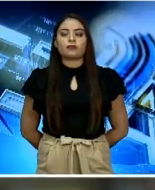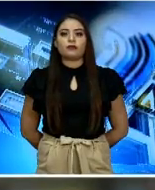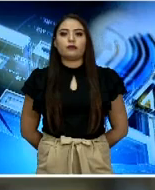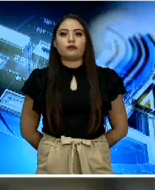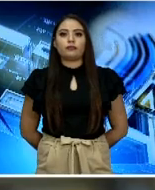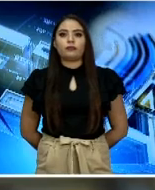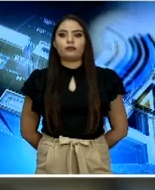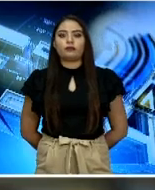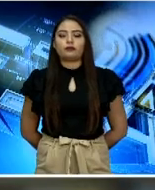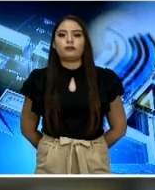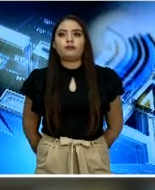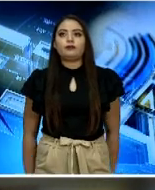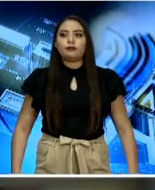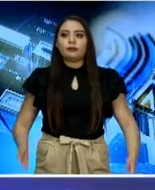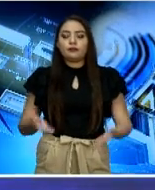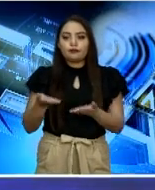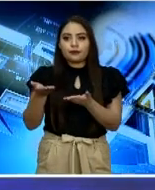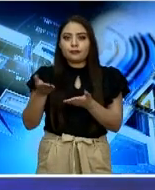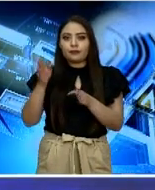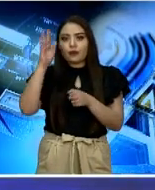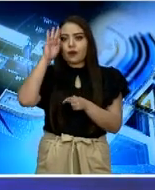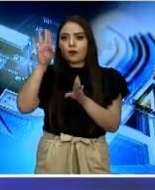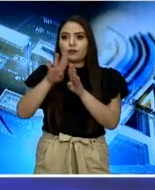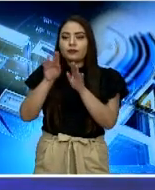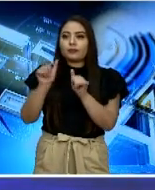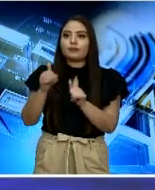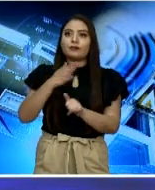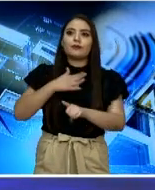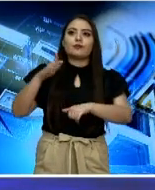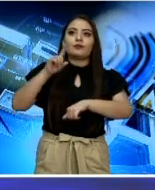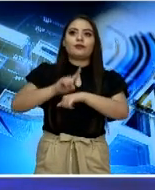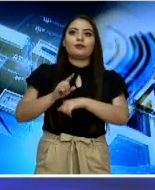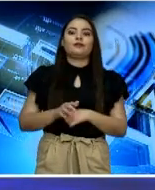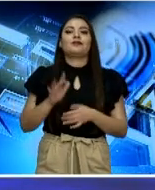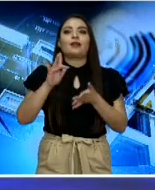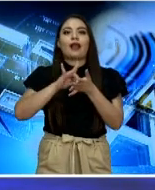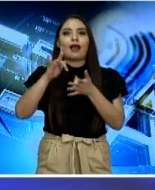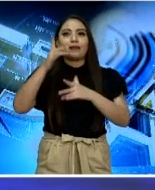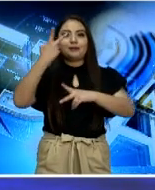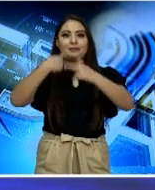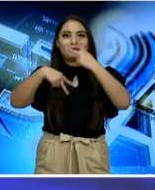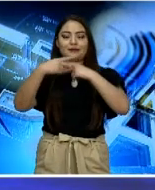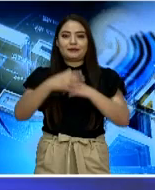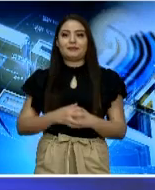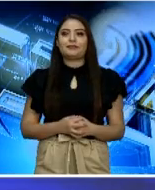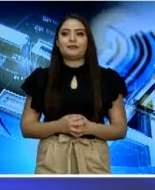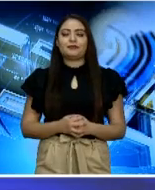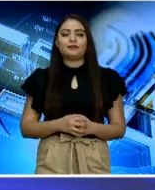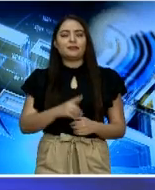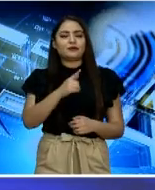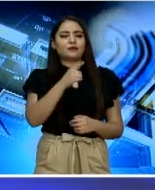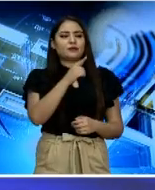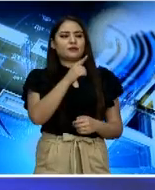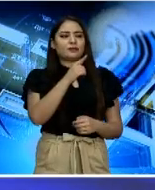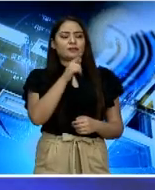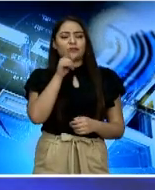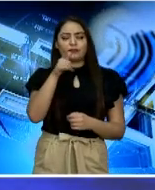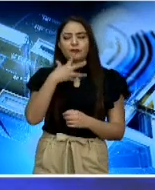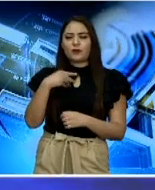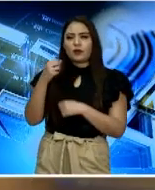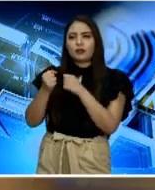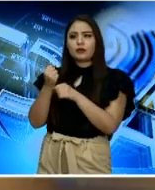Valeria, ¿cómo estás? Buenos días. Bien, buenos días. Gracias por estar con nosotros. ¿Qué edad tiene el niño?